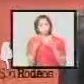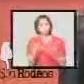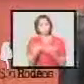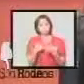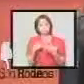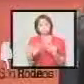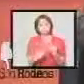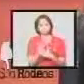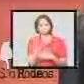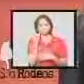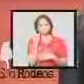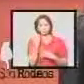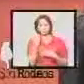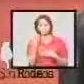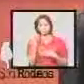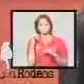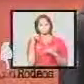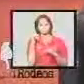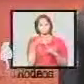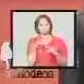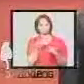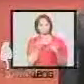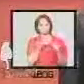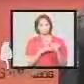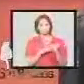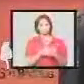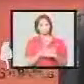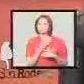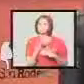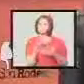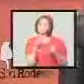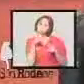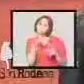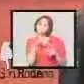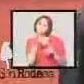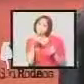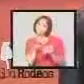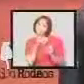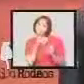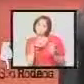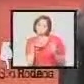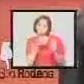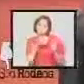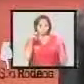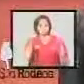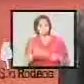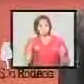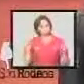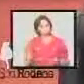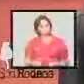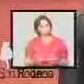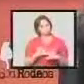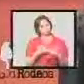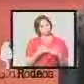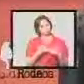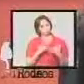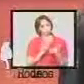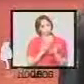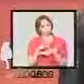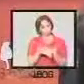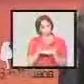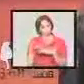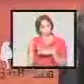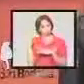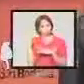nuevas, pues mucho van a ser transaccionales, ¿verdad?, con el fin de que más personas puedan tener un acceso al banco de manera